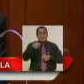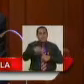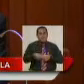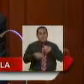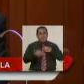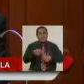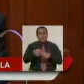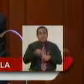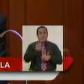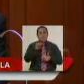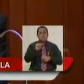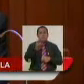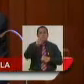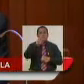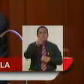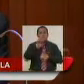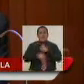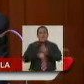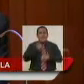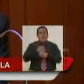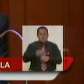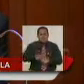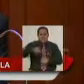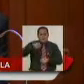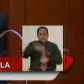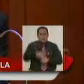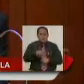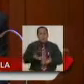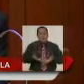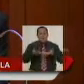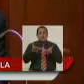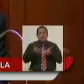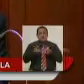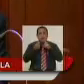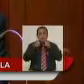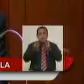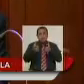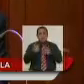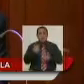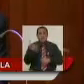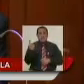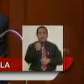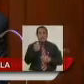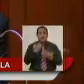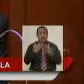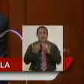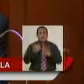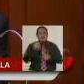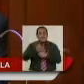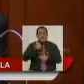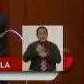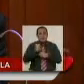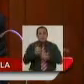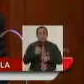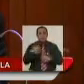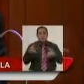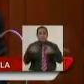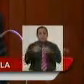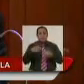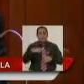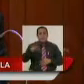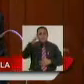para los próximos 30 años que nos permitan implementar sistemas que fortalezcan la operatividad de nuestra